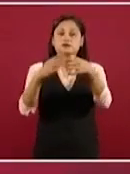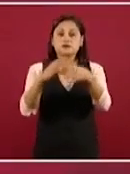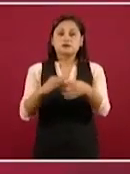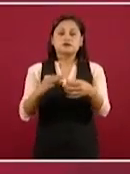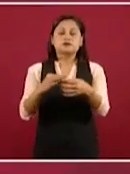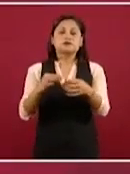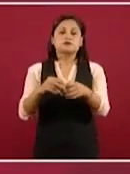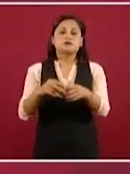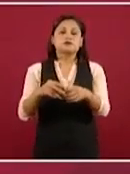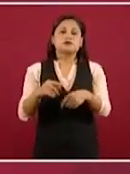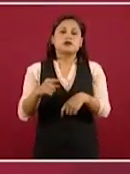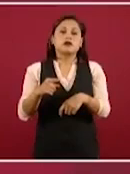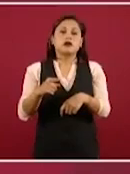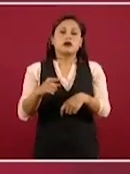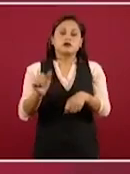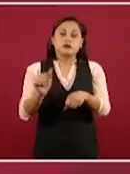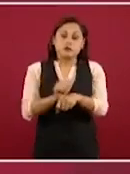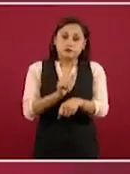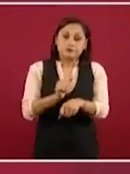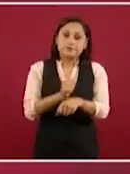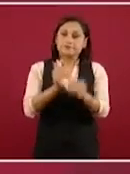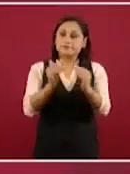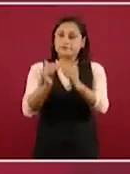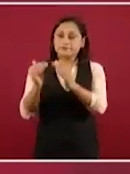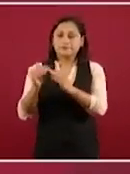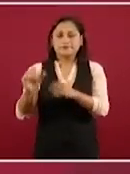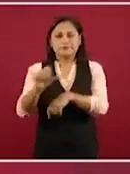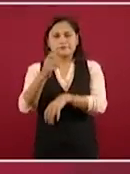residencias y otros bienes.